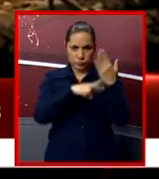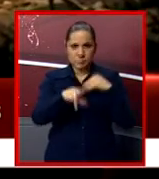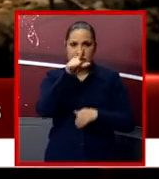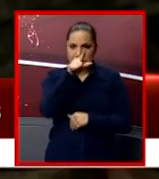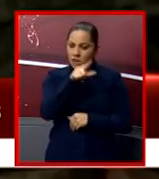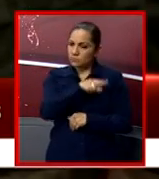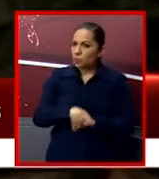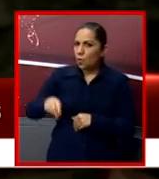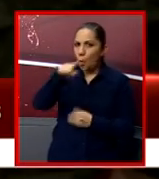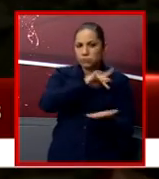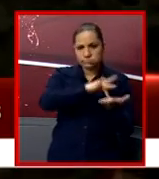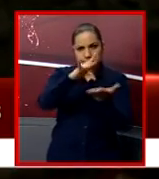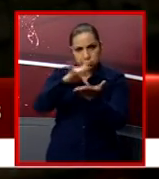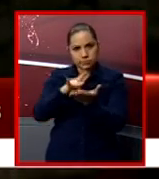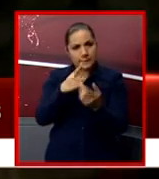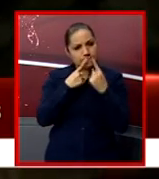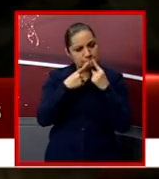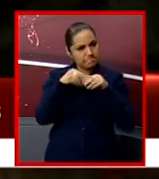pasado 7 de septiembre.